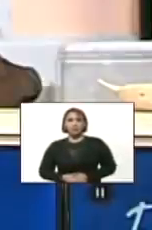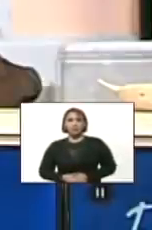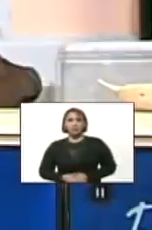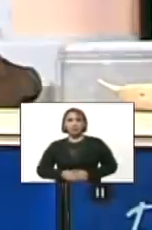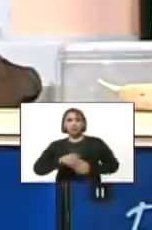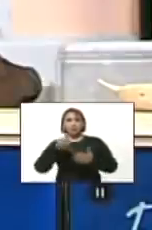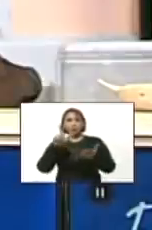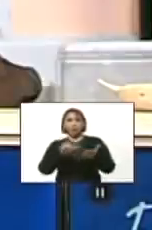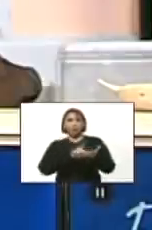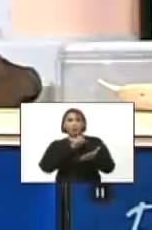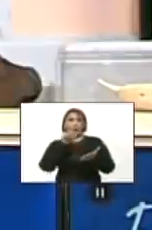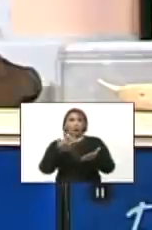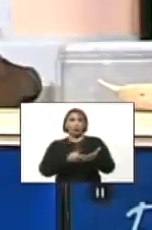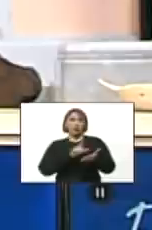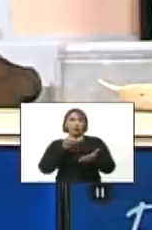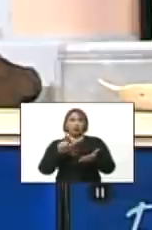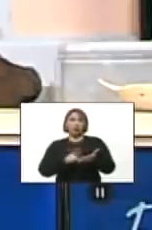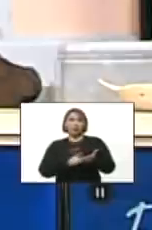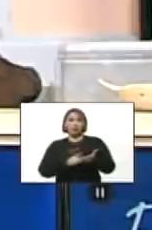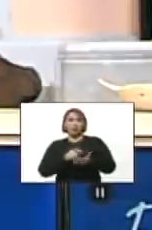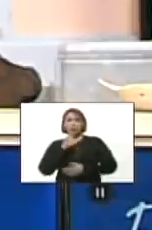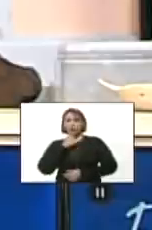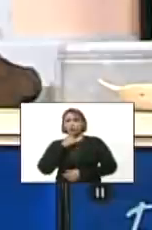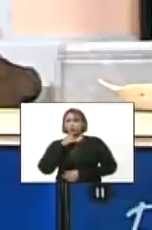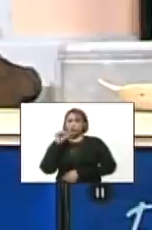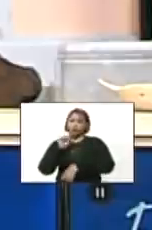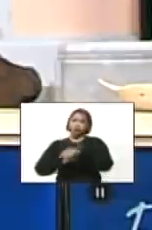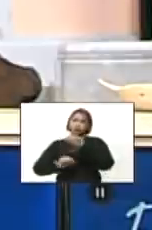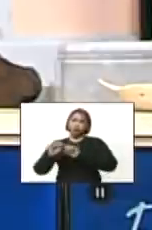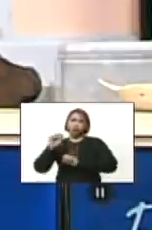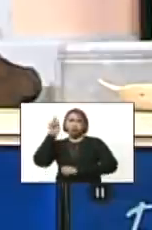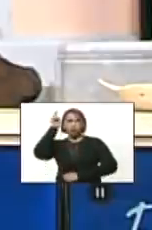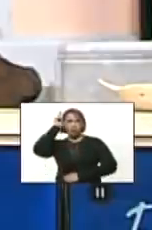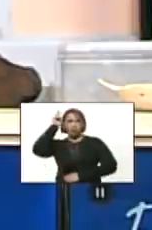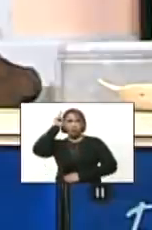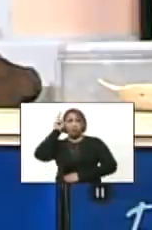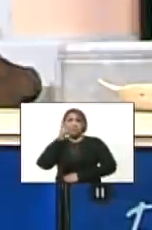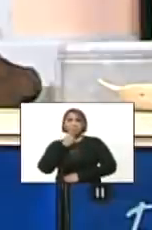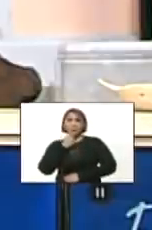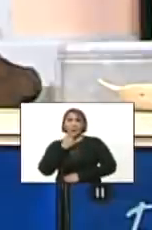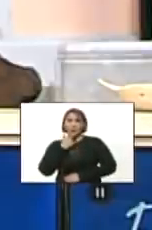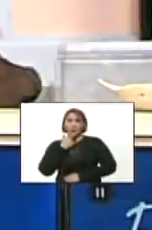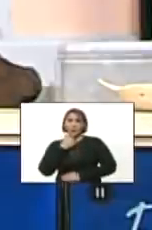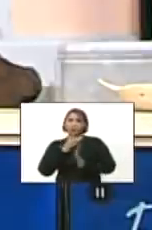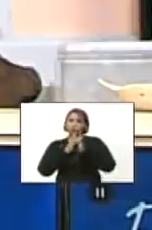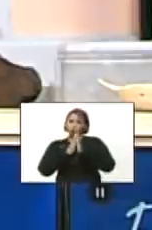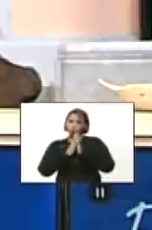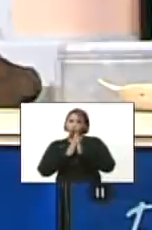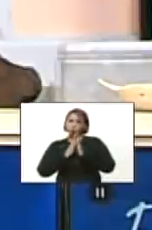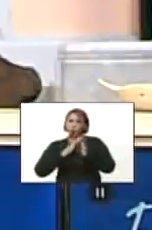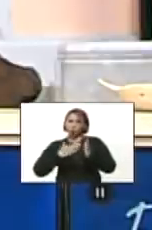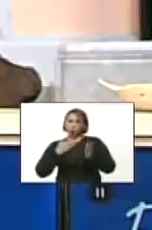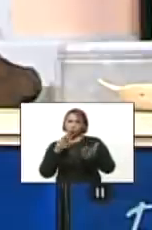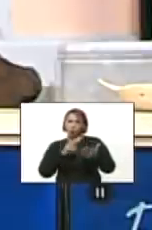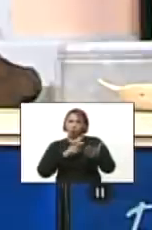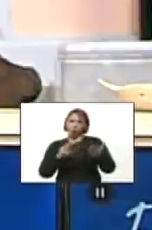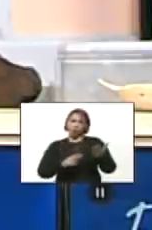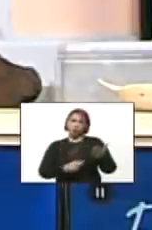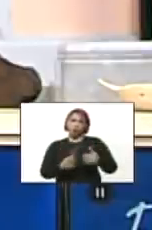Este libro, La resistencia indígena, muy hermoso, lo recomiendo.